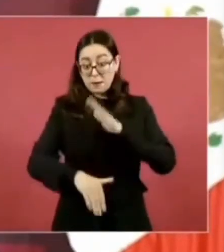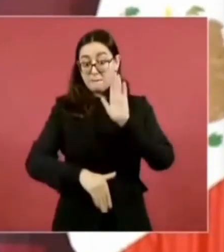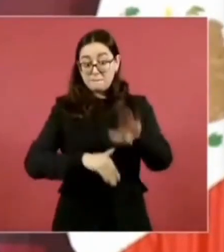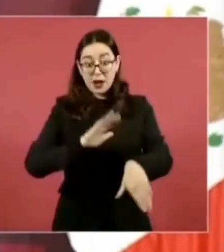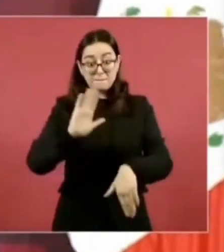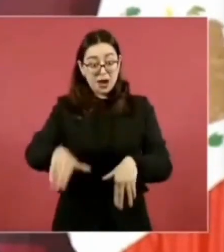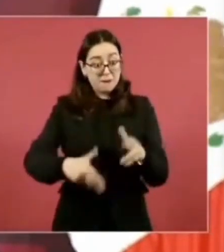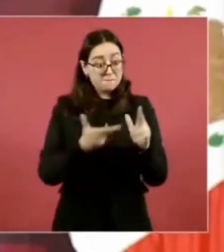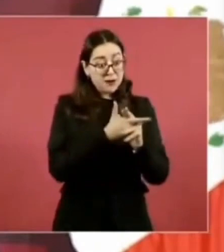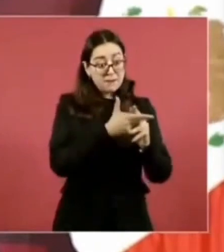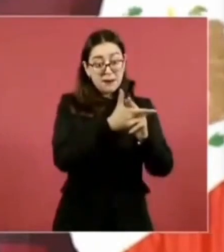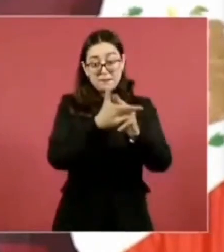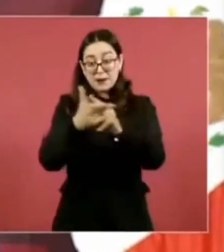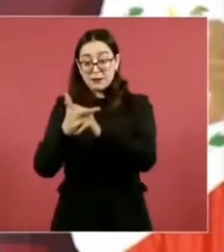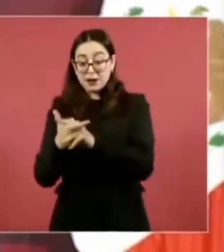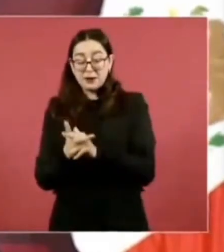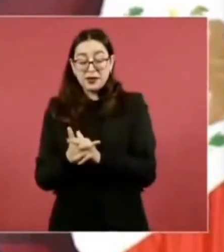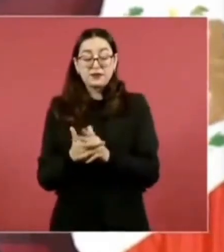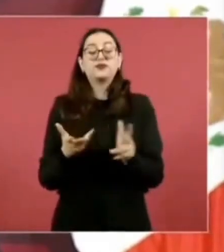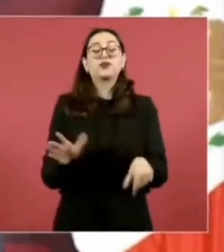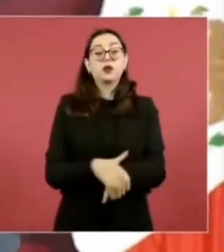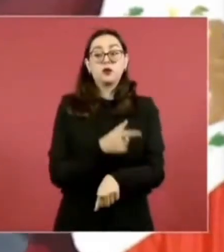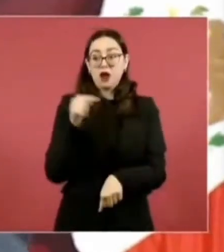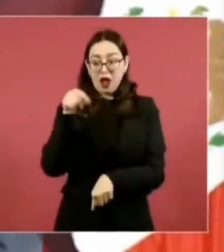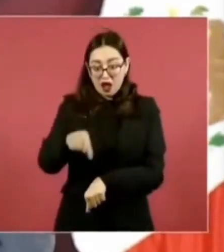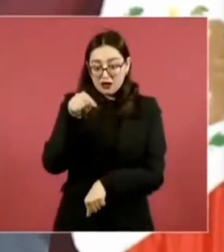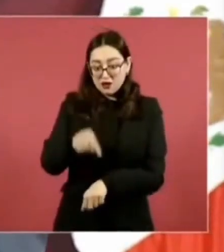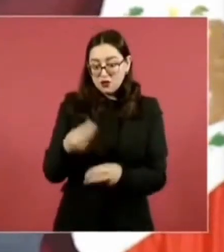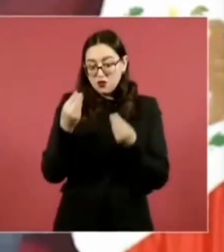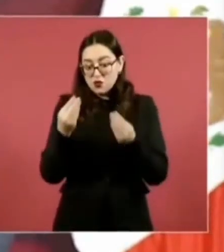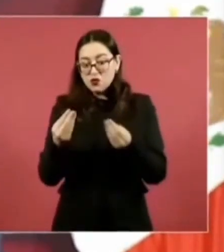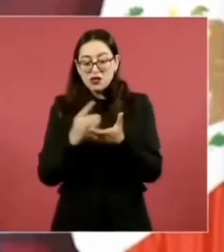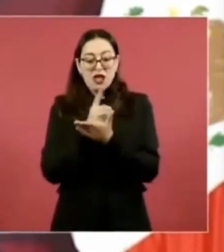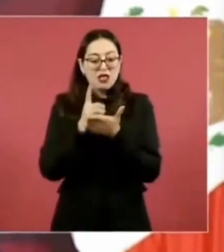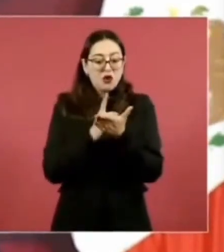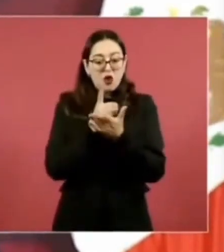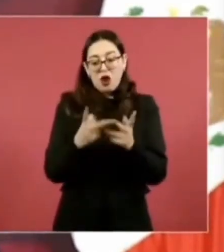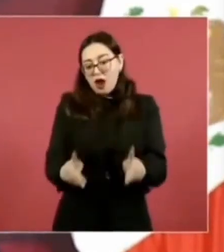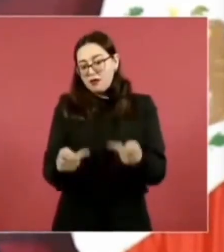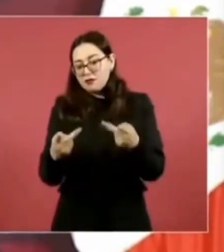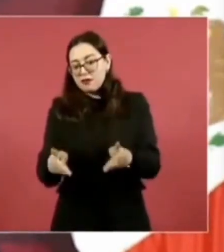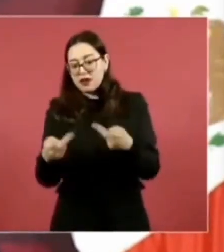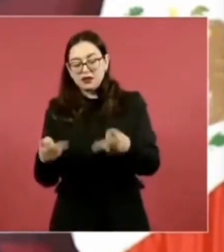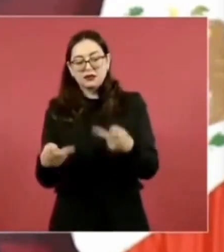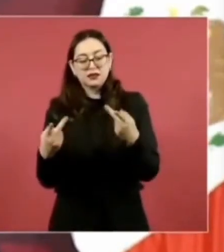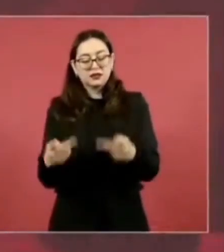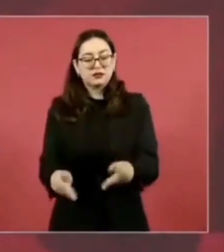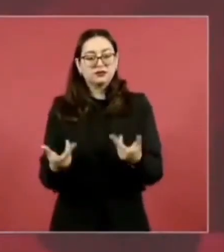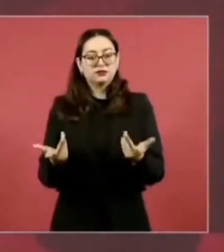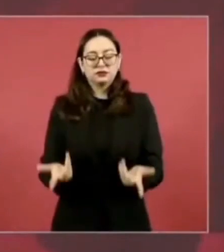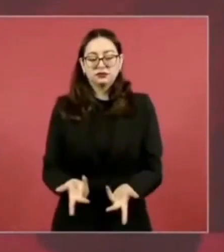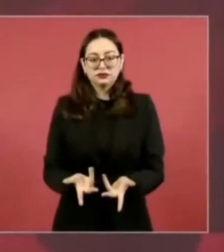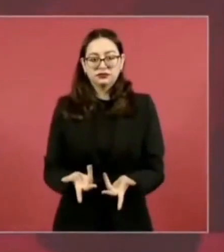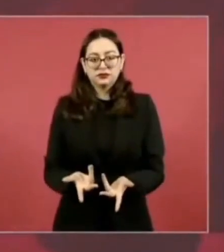Ese enfrentamiento de bandas por la venta de la